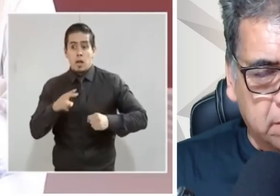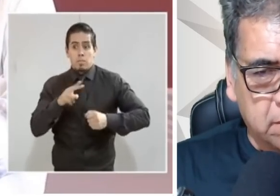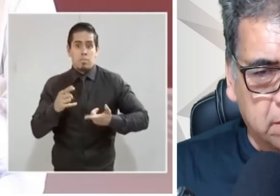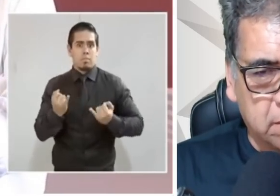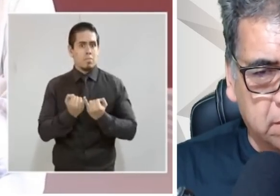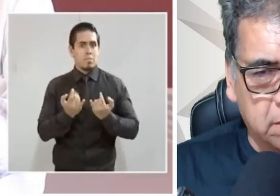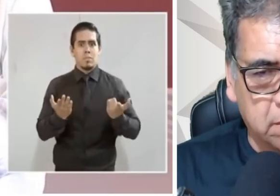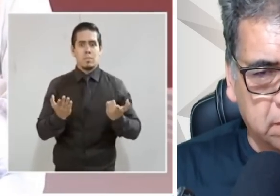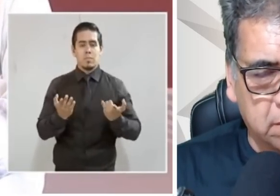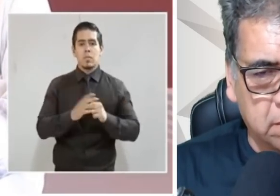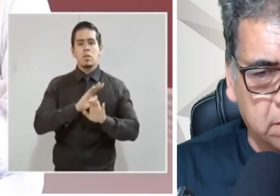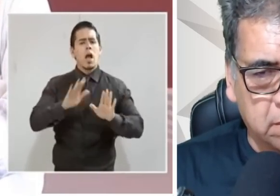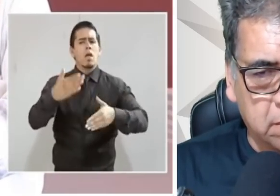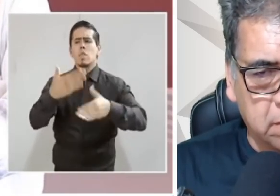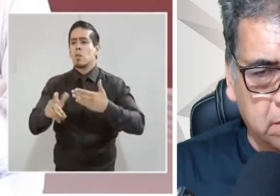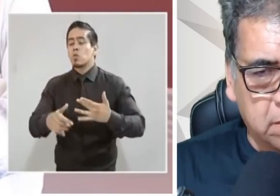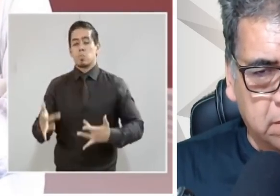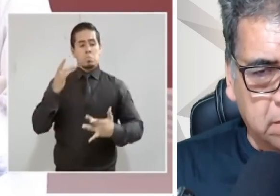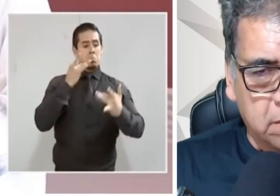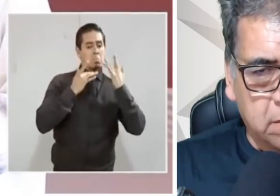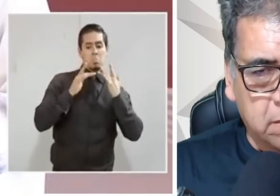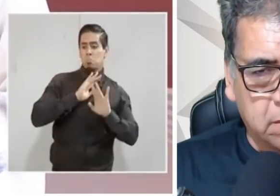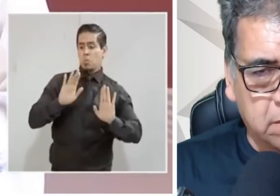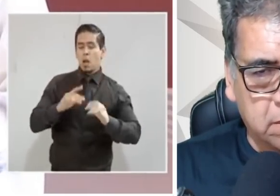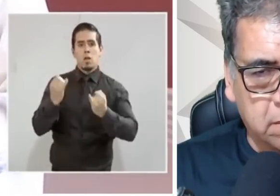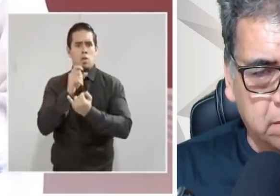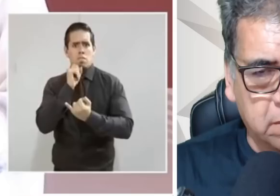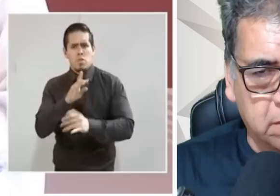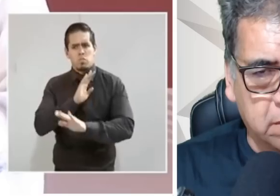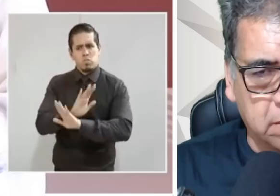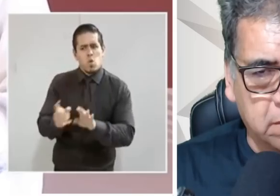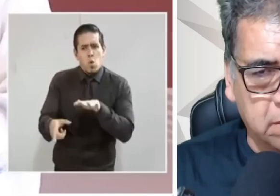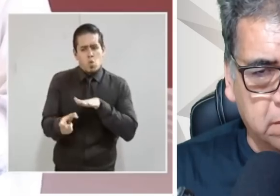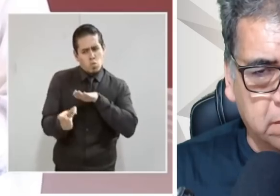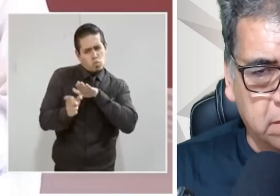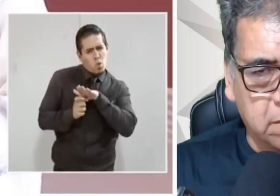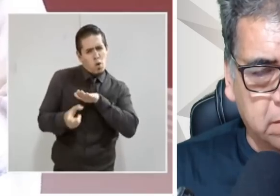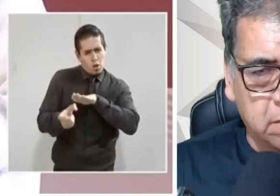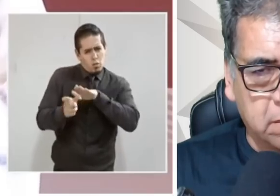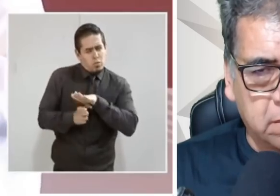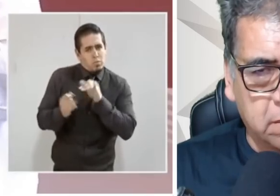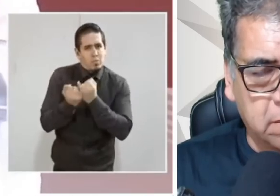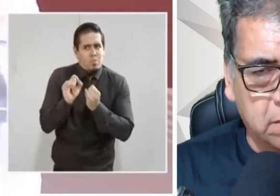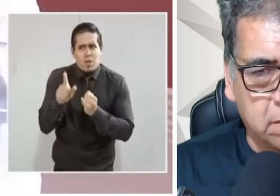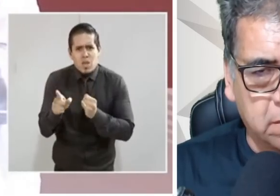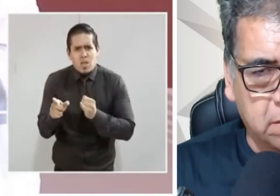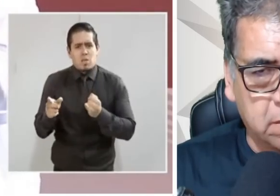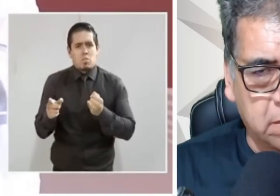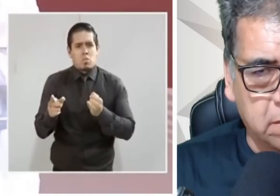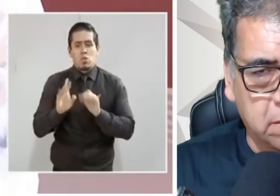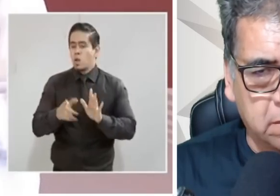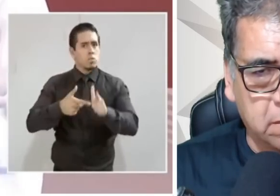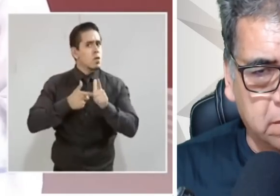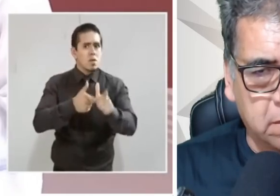honradez. Acabamos con los privilegios. Combatimos la corrupción sindical. La vamos a